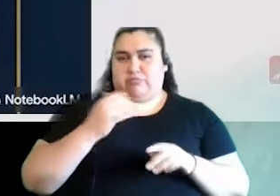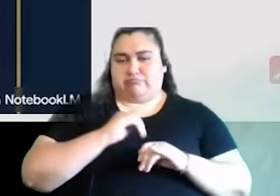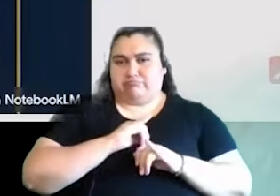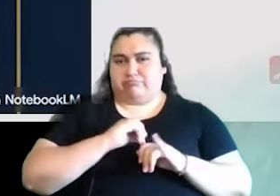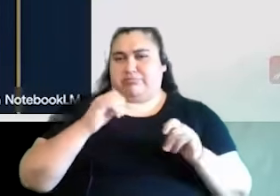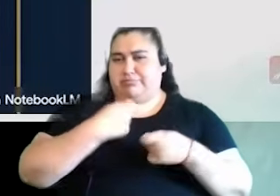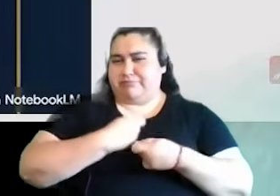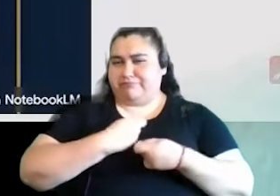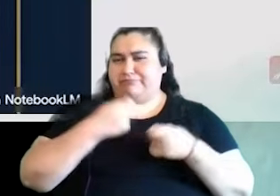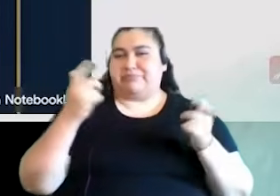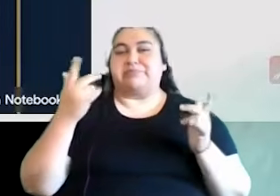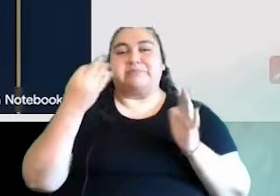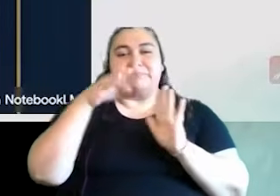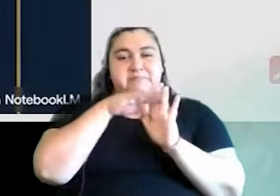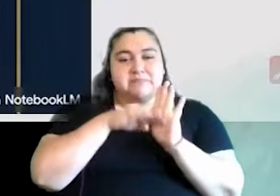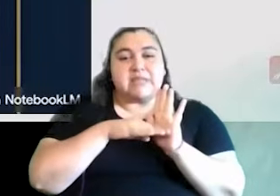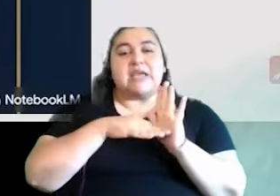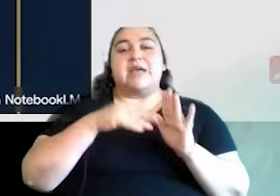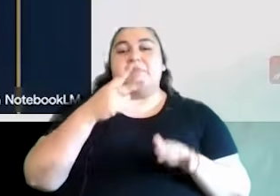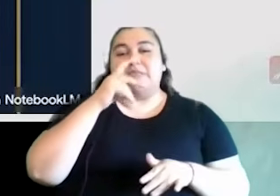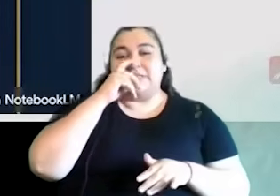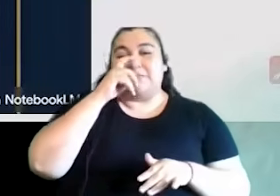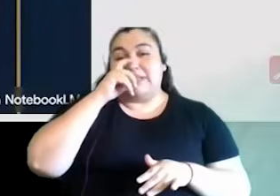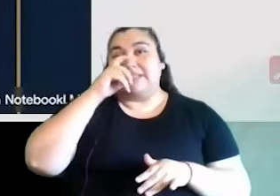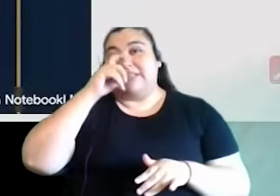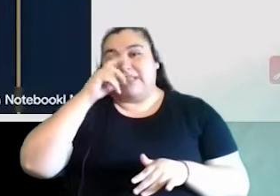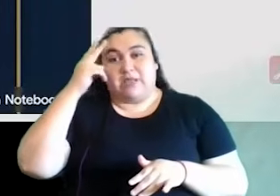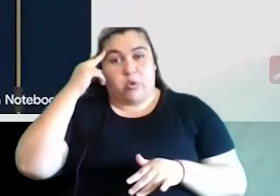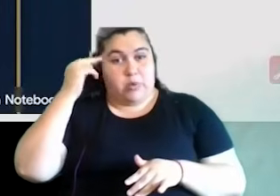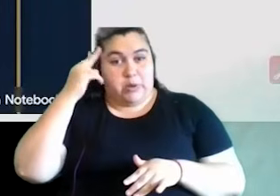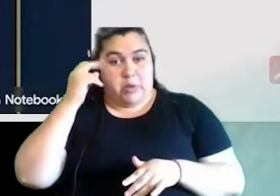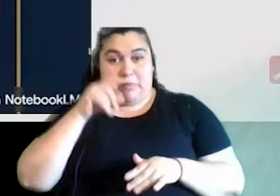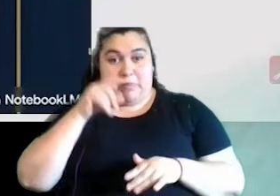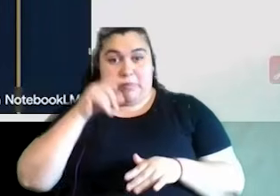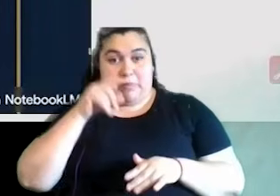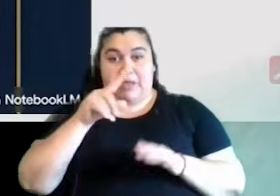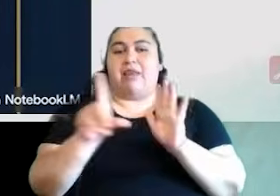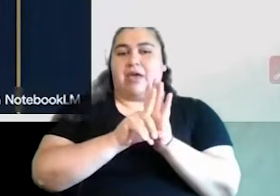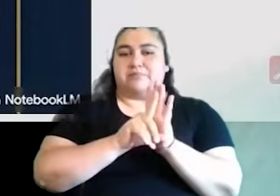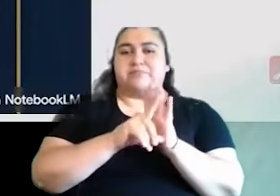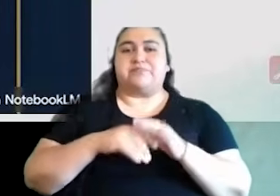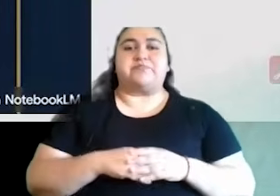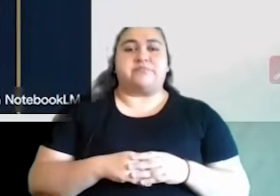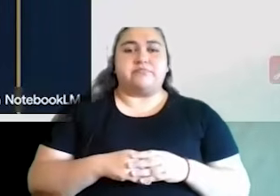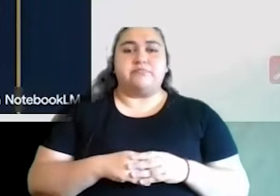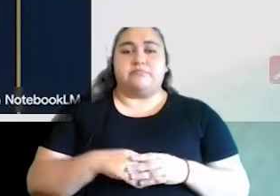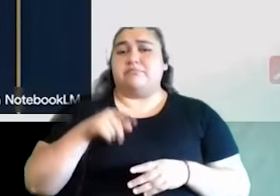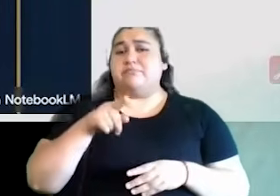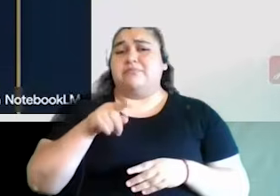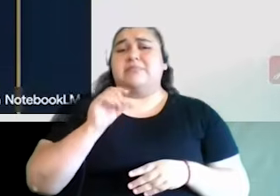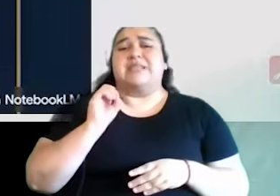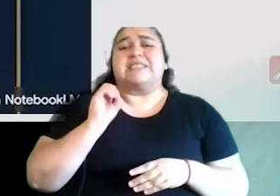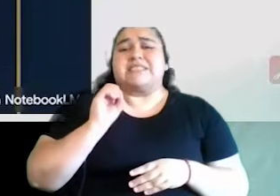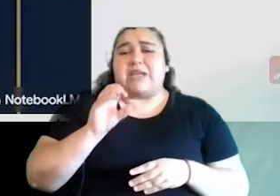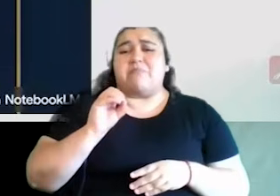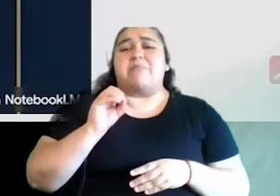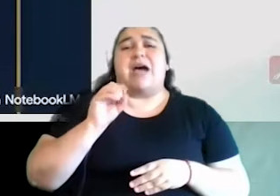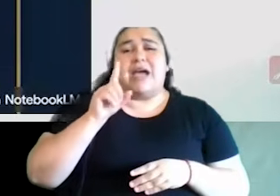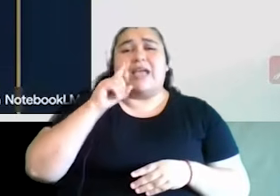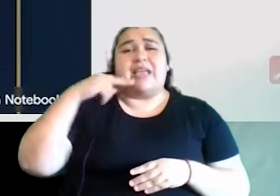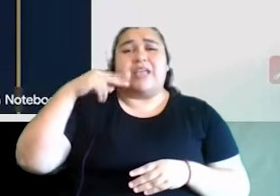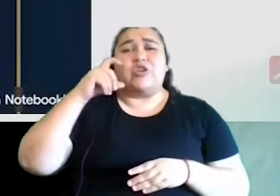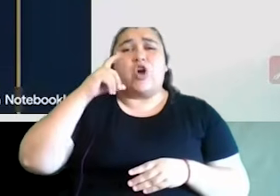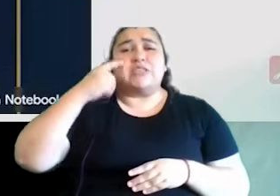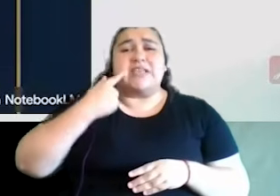ley 27.799, que se ha dado en llamar la ley de inocencia fiscal y